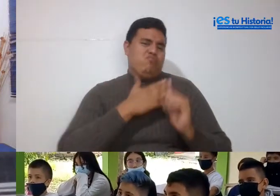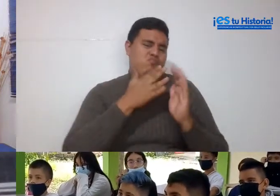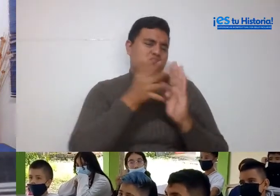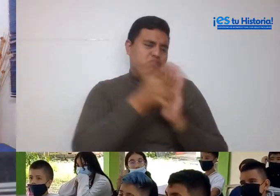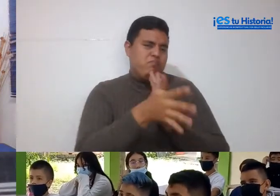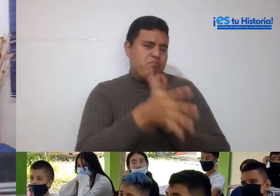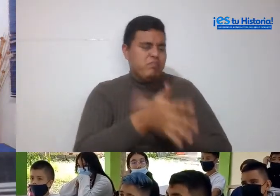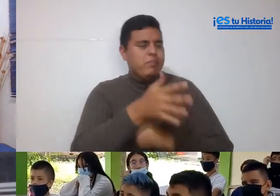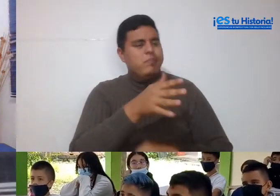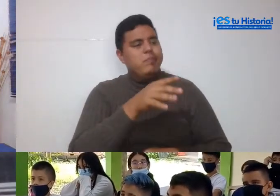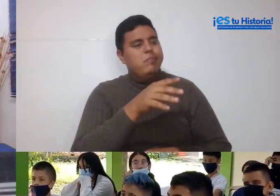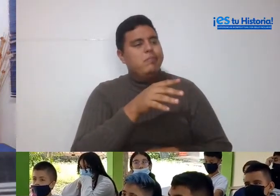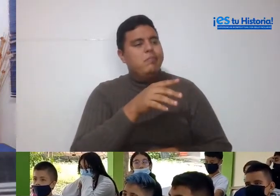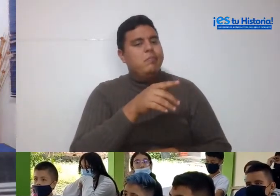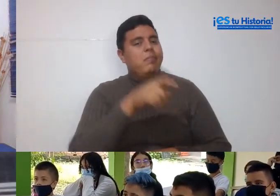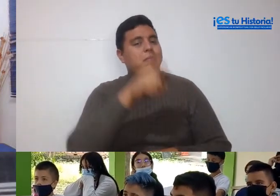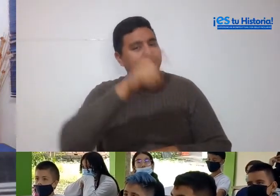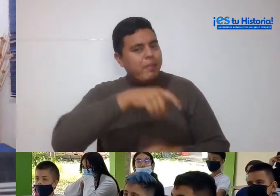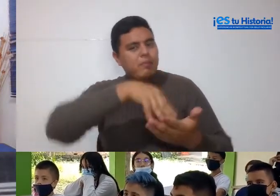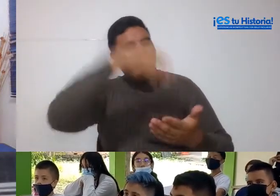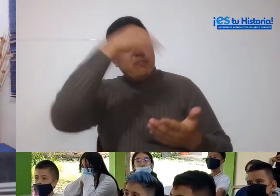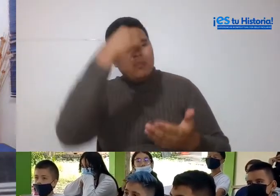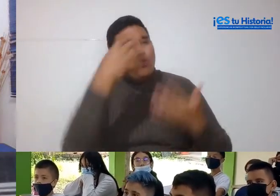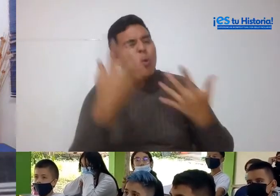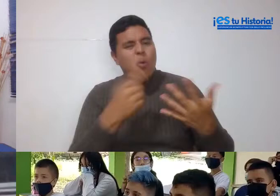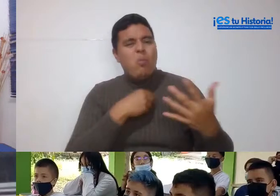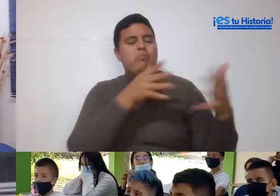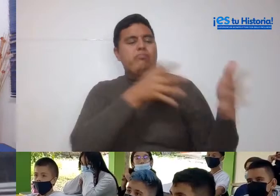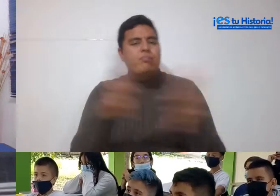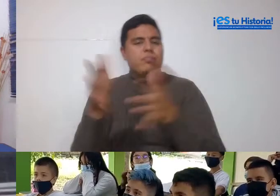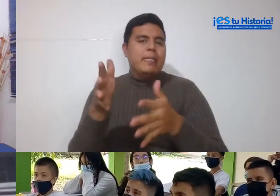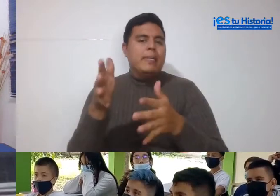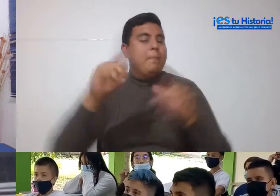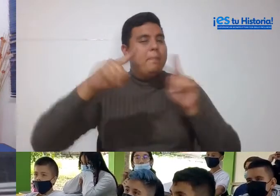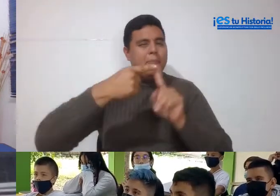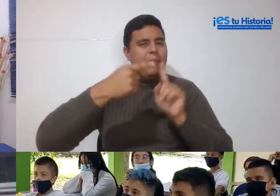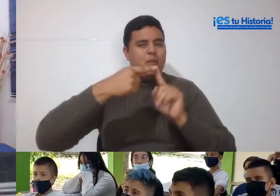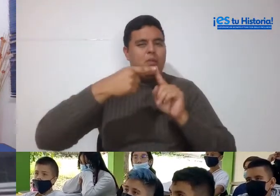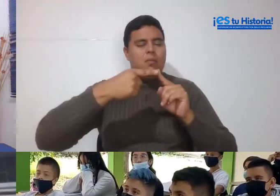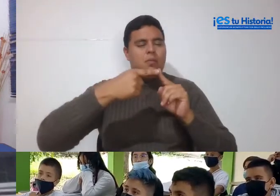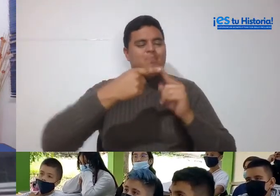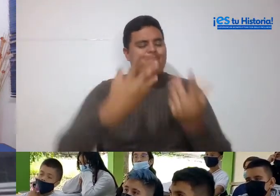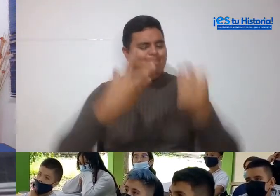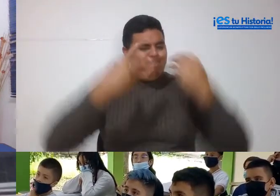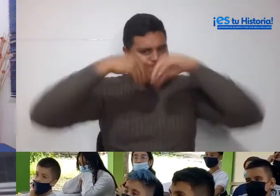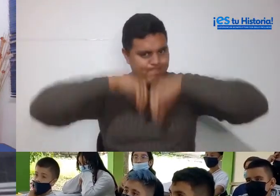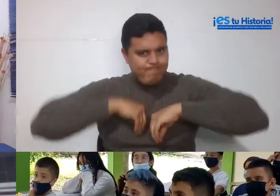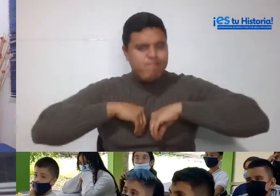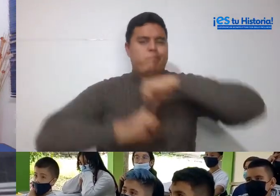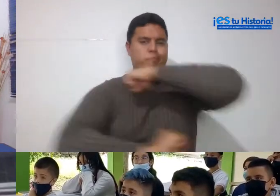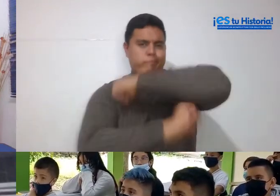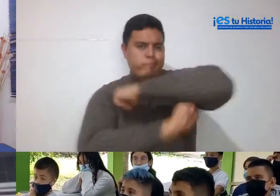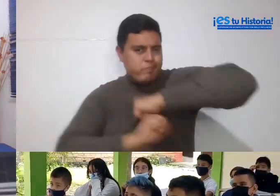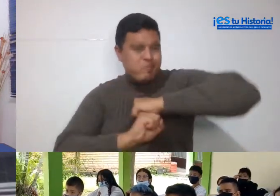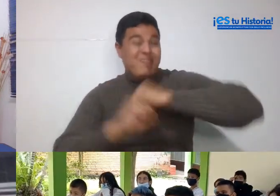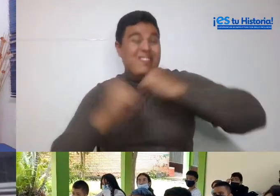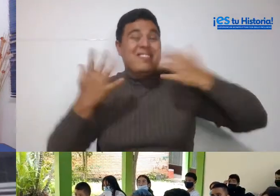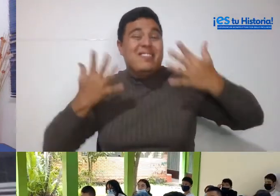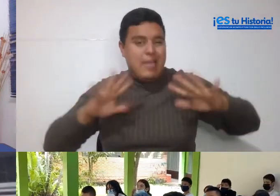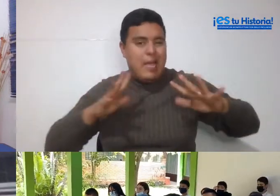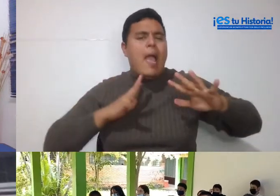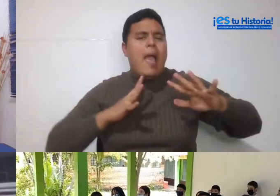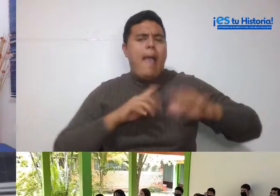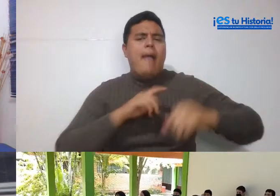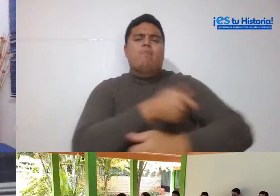que él aprenda primero para poder enseñarle como a otros